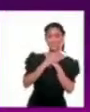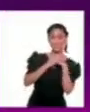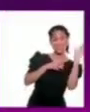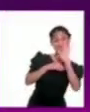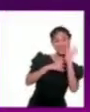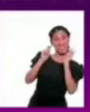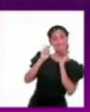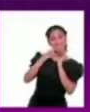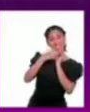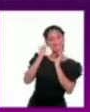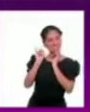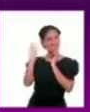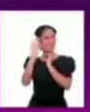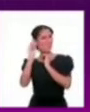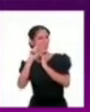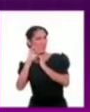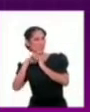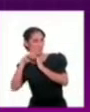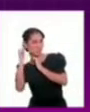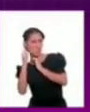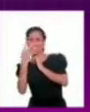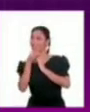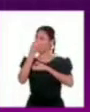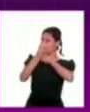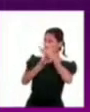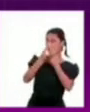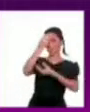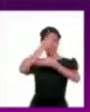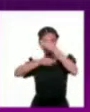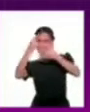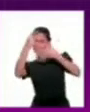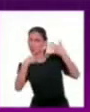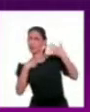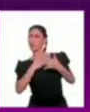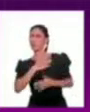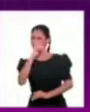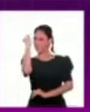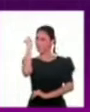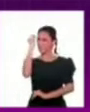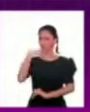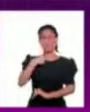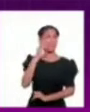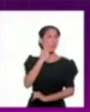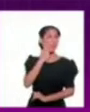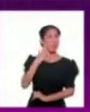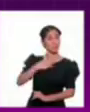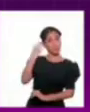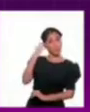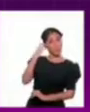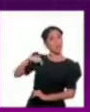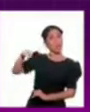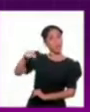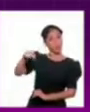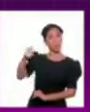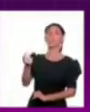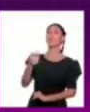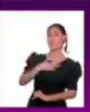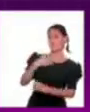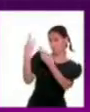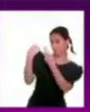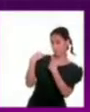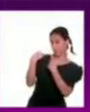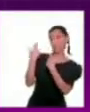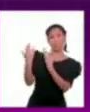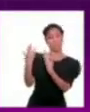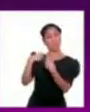Hola Techi, hola Olinda. Quería contarles que aprendí que uno de mis derechos es que mi mamá y mi papá deben hacerse responsables por mí